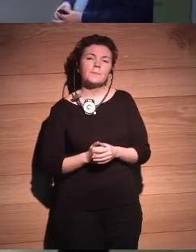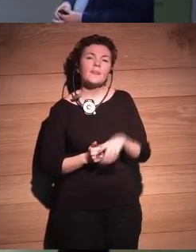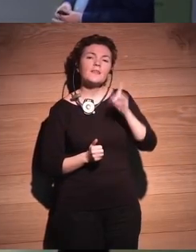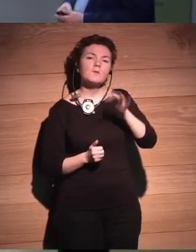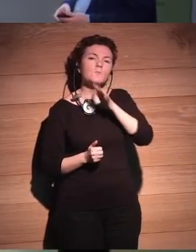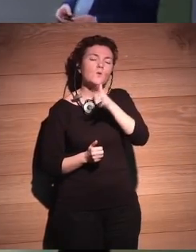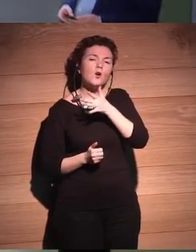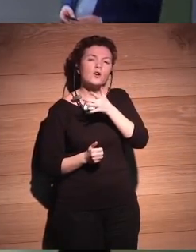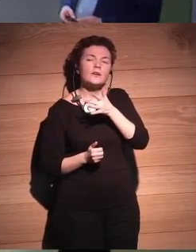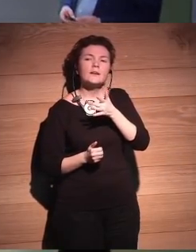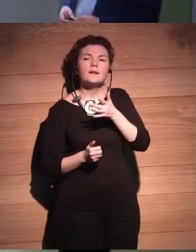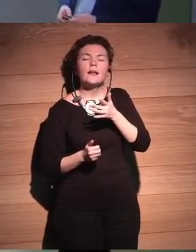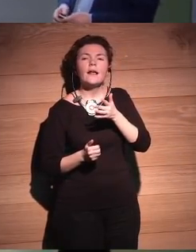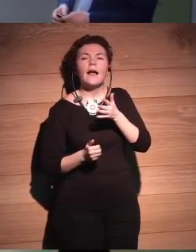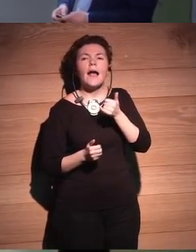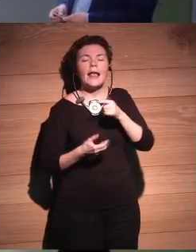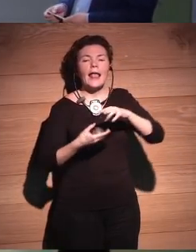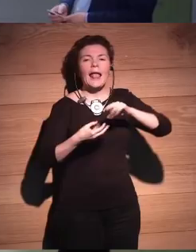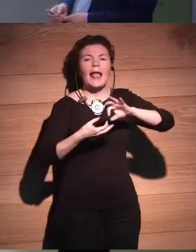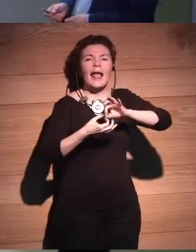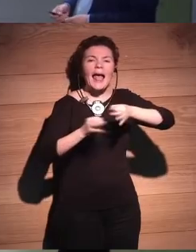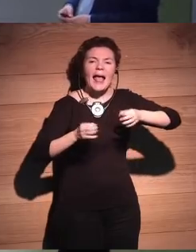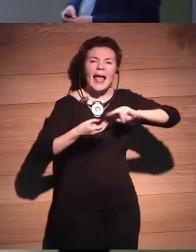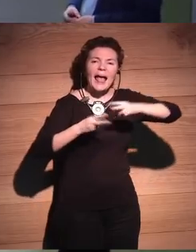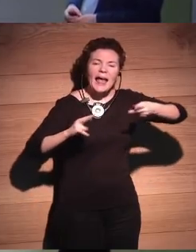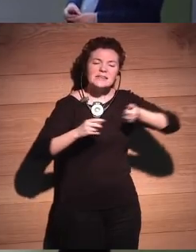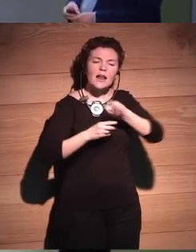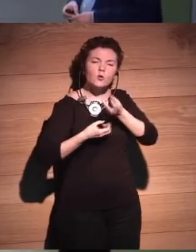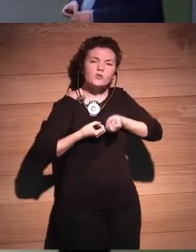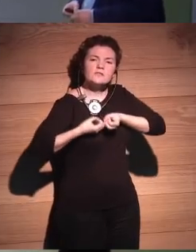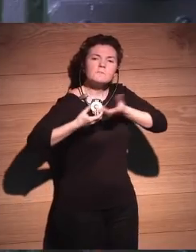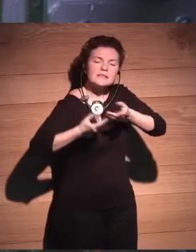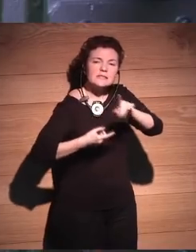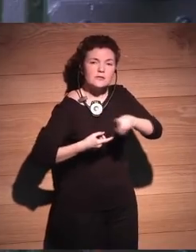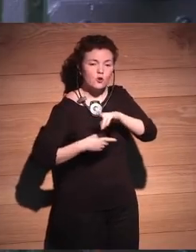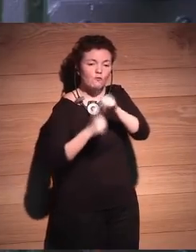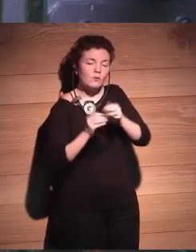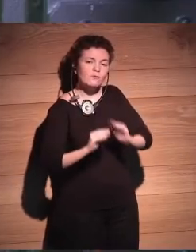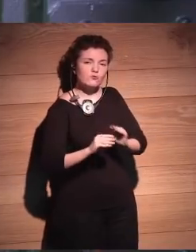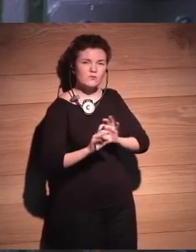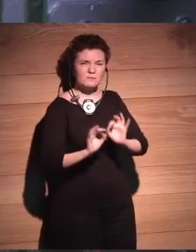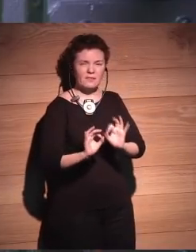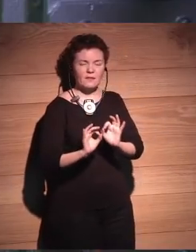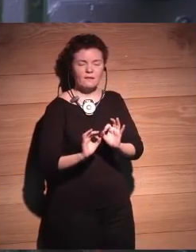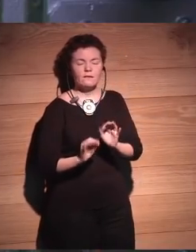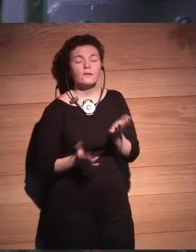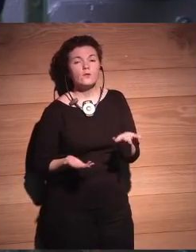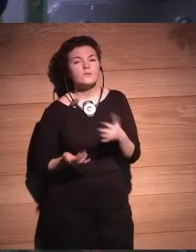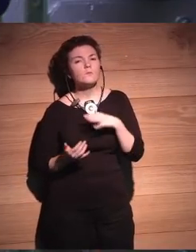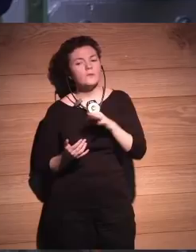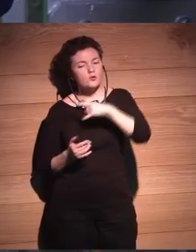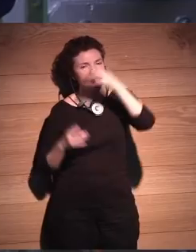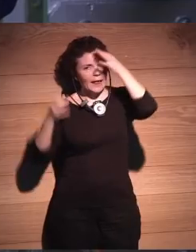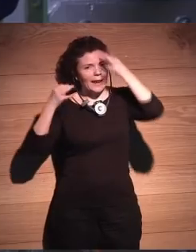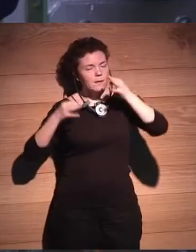por la expresión o la no expresión de algunos genes de algunas maneras determinadas. Entonces, es posible y